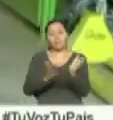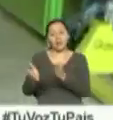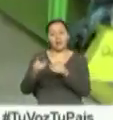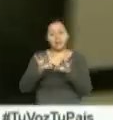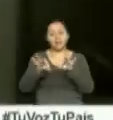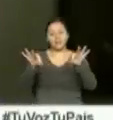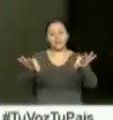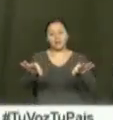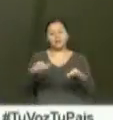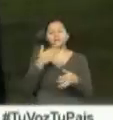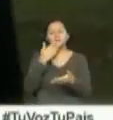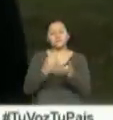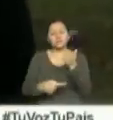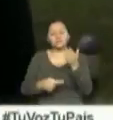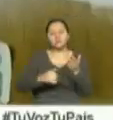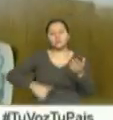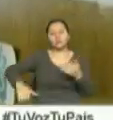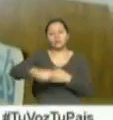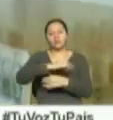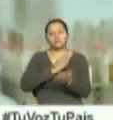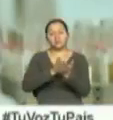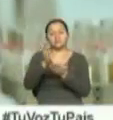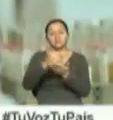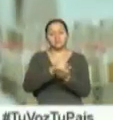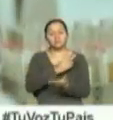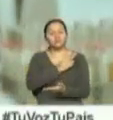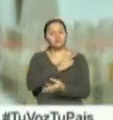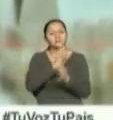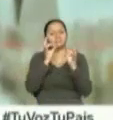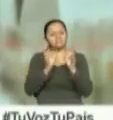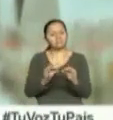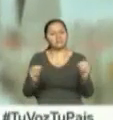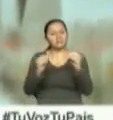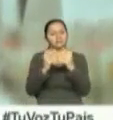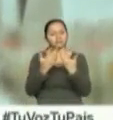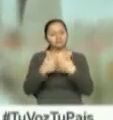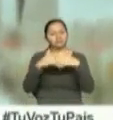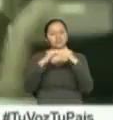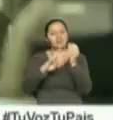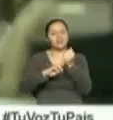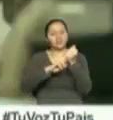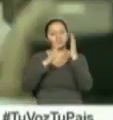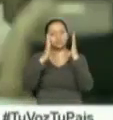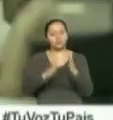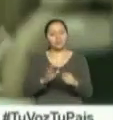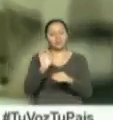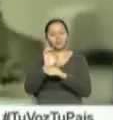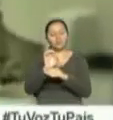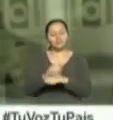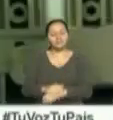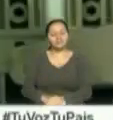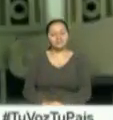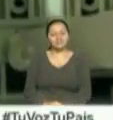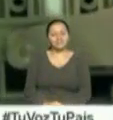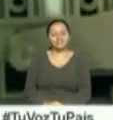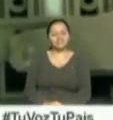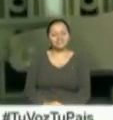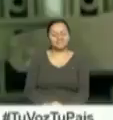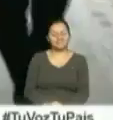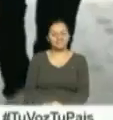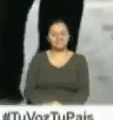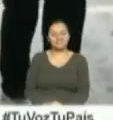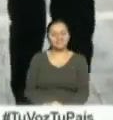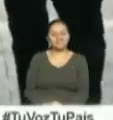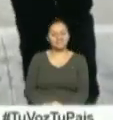busca democratizar el acceso a una universidad de excelencia y potenciar el talento humano del Ecuador. Caterine Morejón, Noticiero